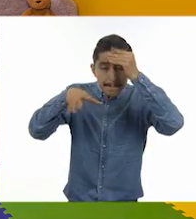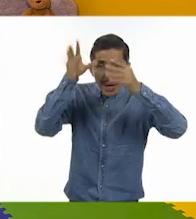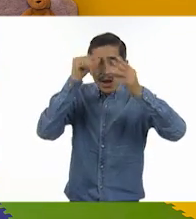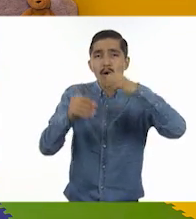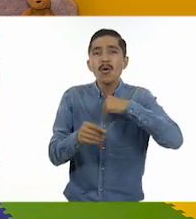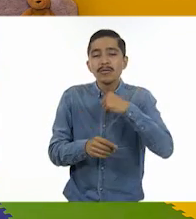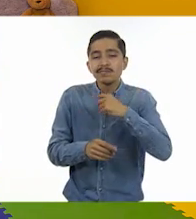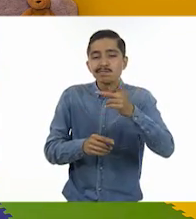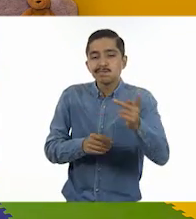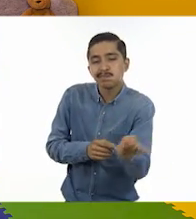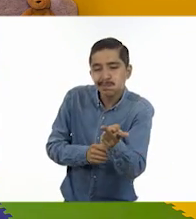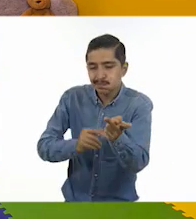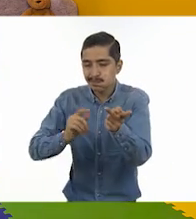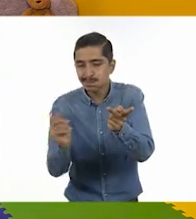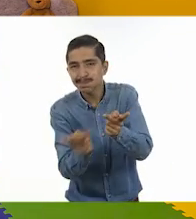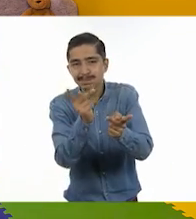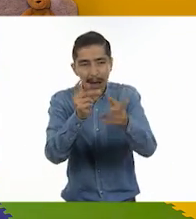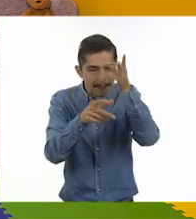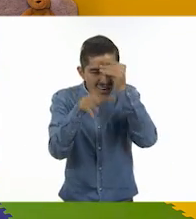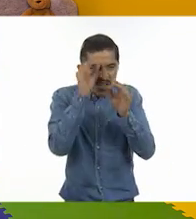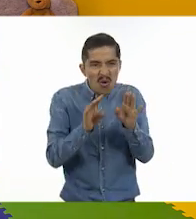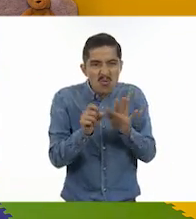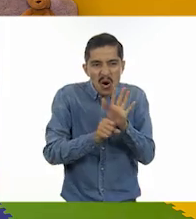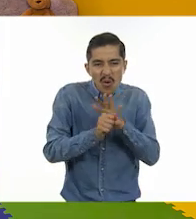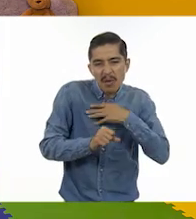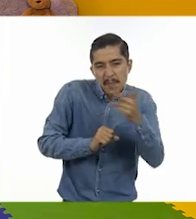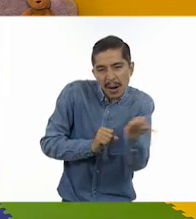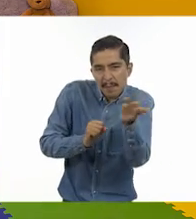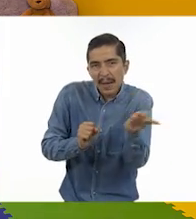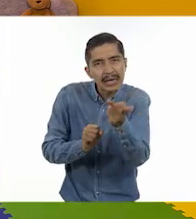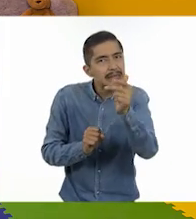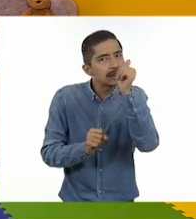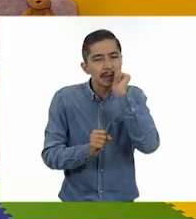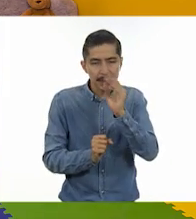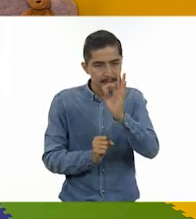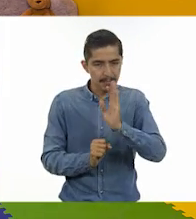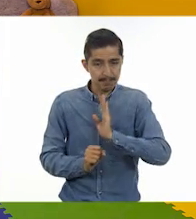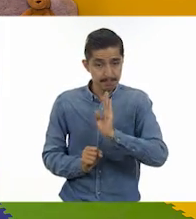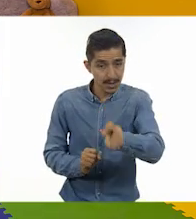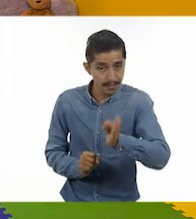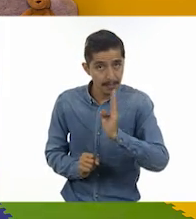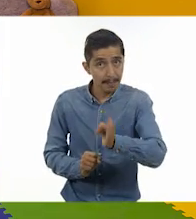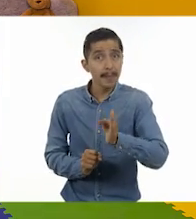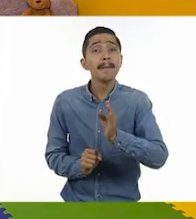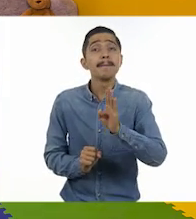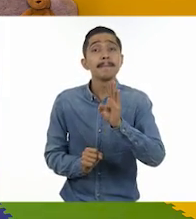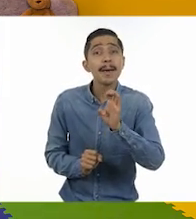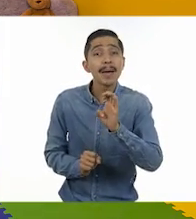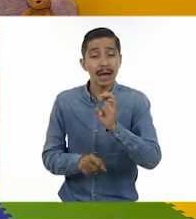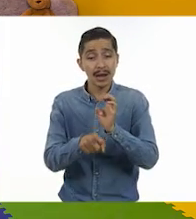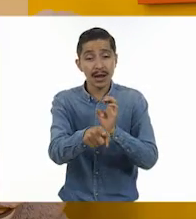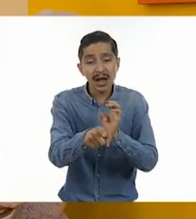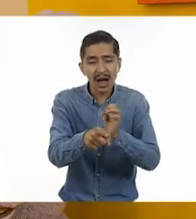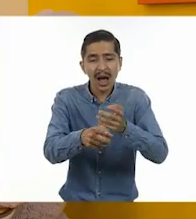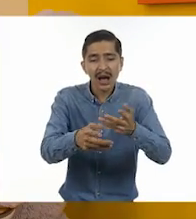plantear preguntas a nuestros niños, siempre en relación directa a lo que el bebé o el niño está haciendo. De